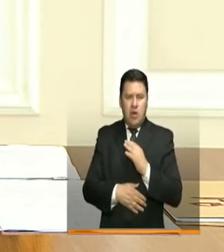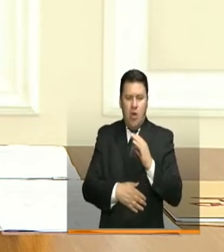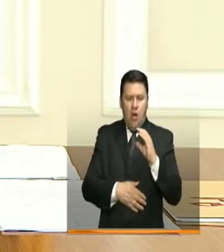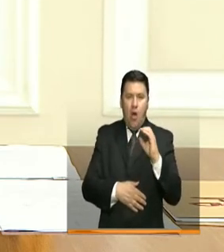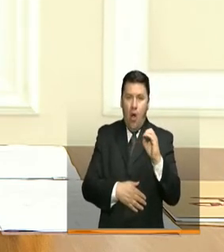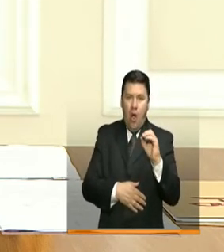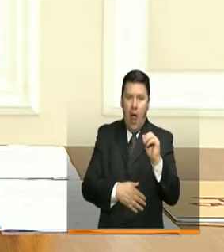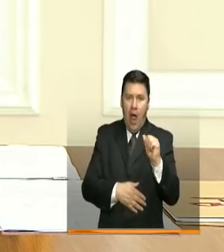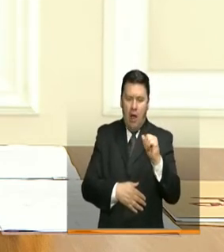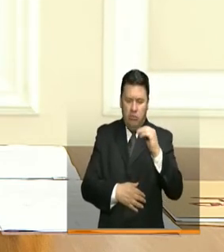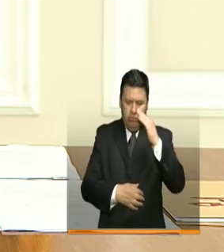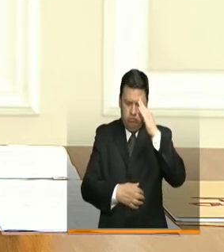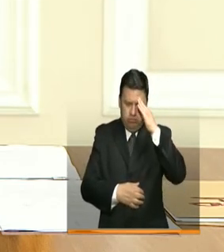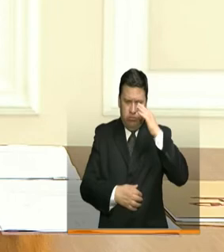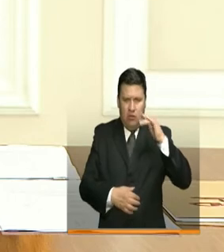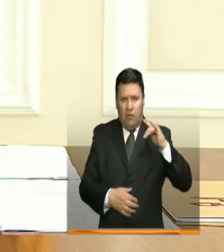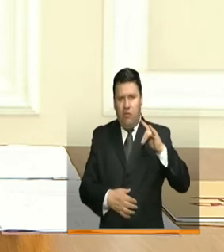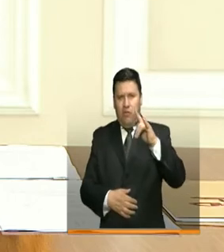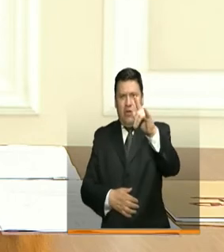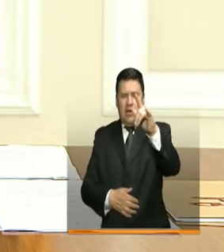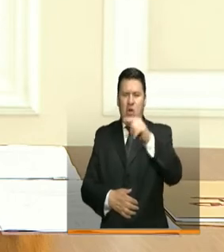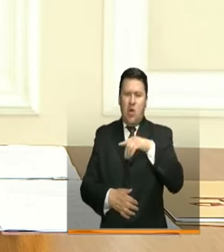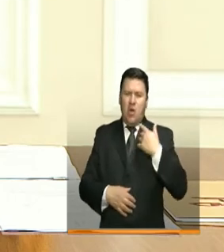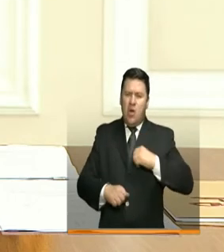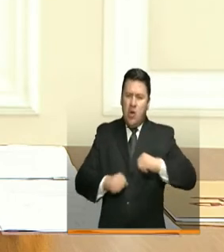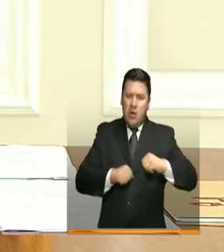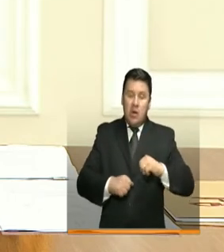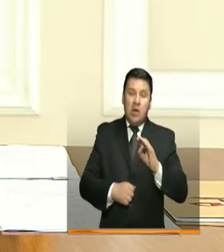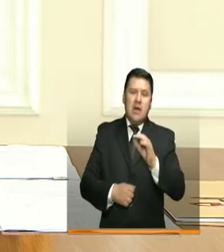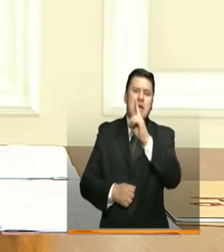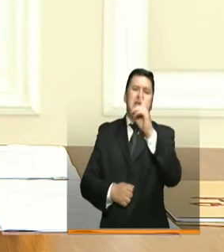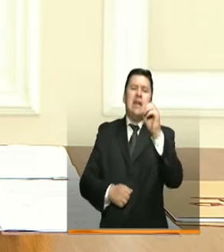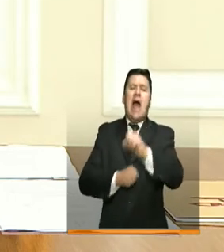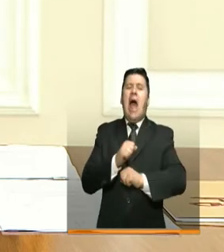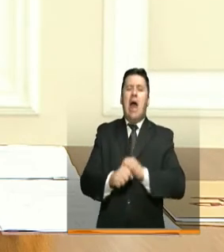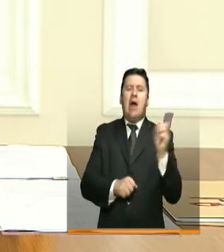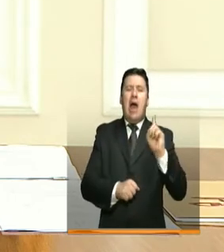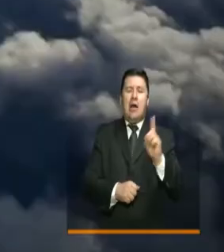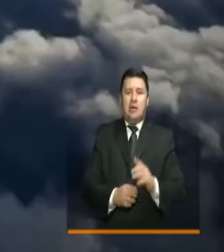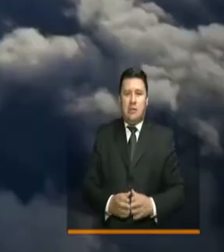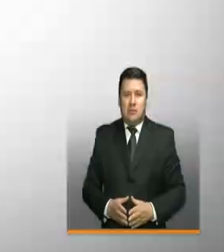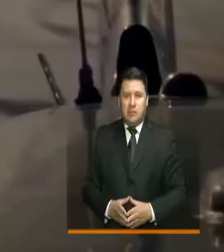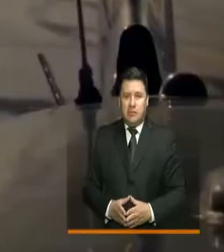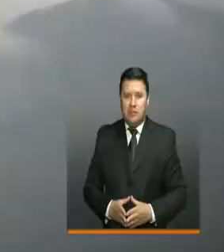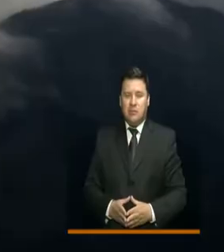y mujeres, de nuestra Fuerza Aérea Colombiana, que ya tiene 100 años de existencia.